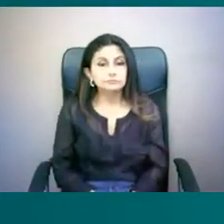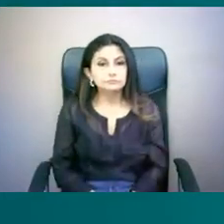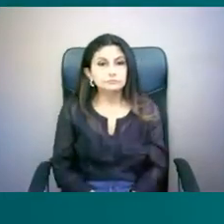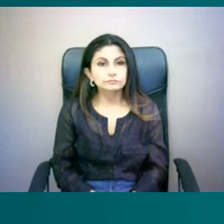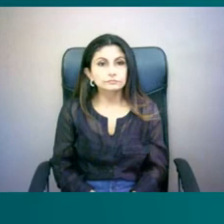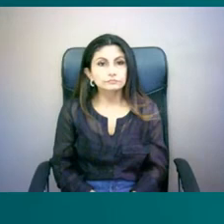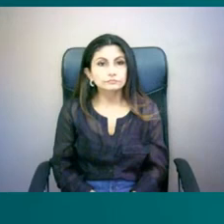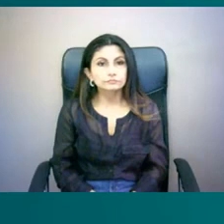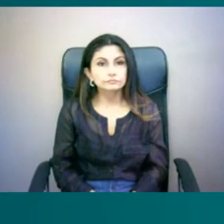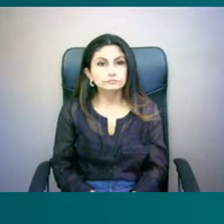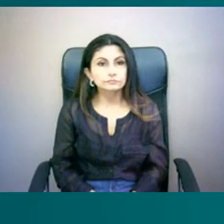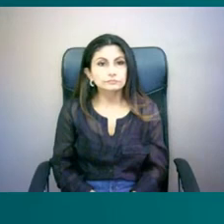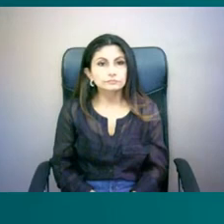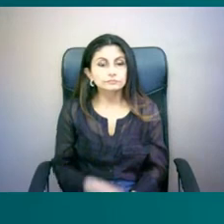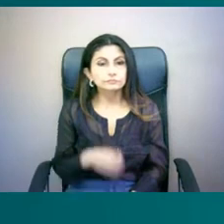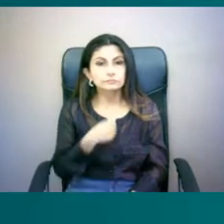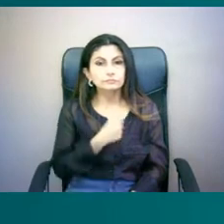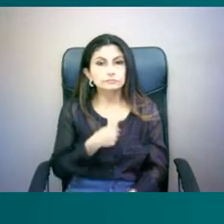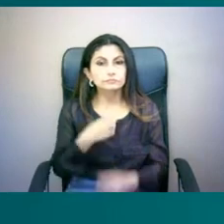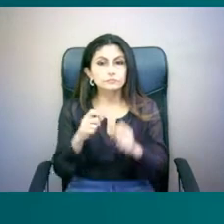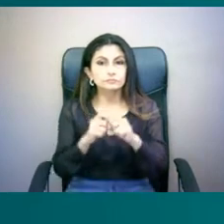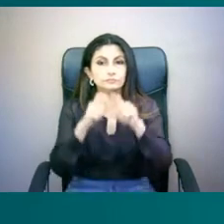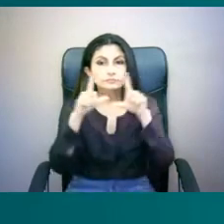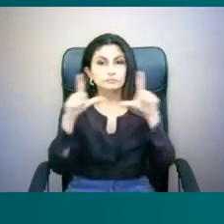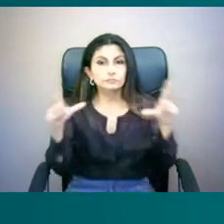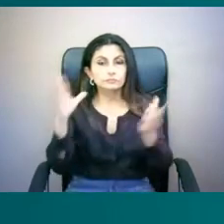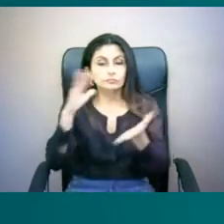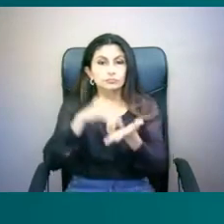Que la coloquemos en pantalla completa.